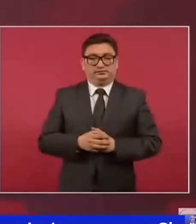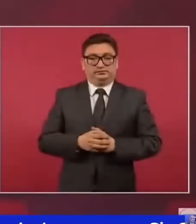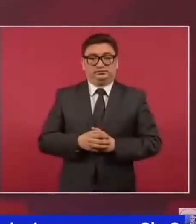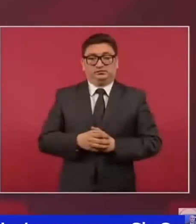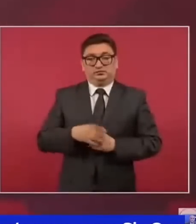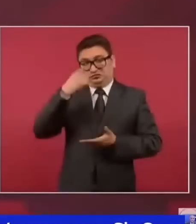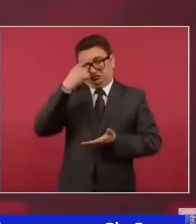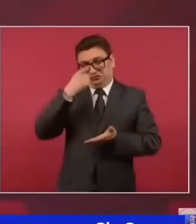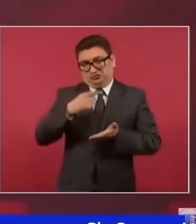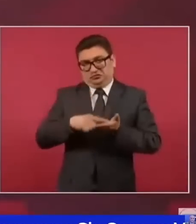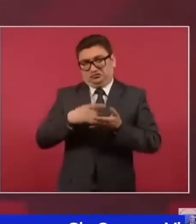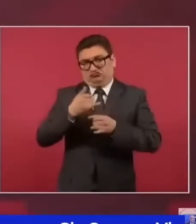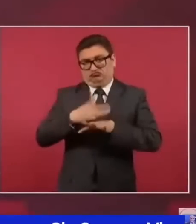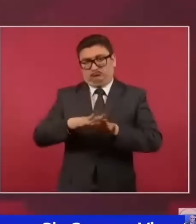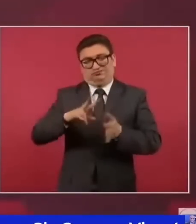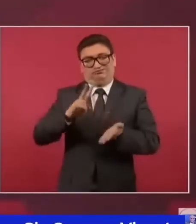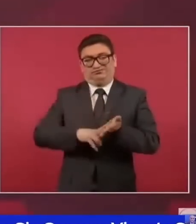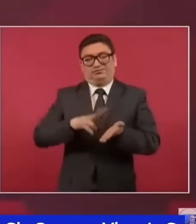valiosa,